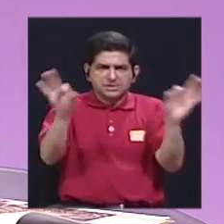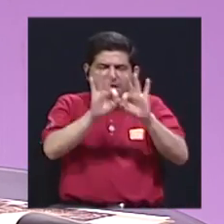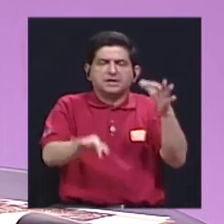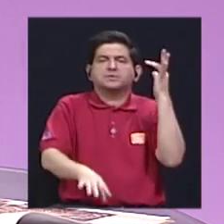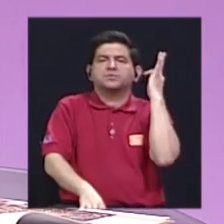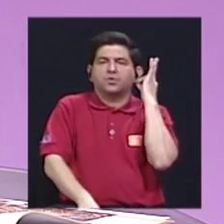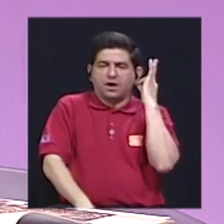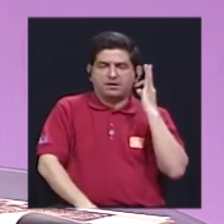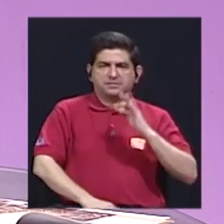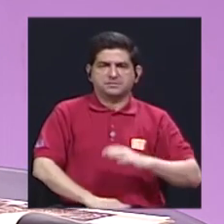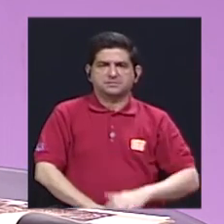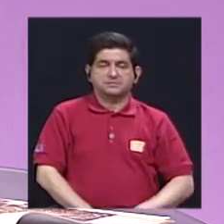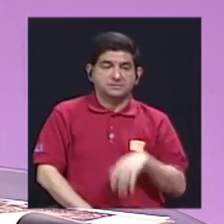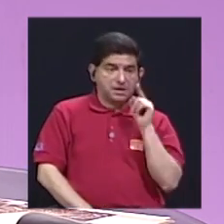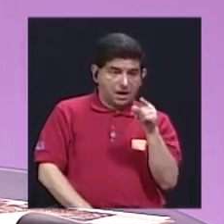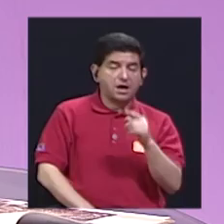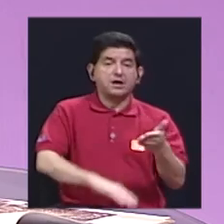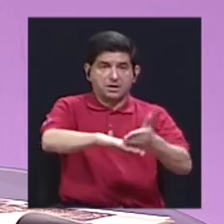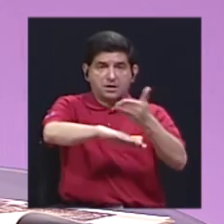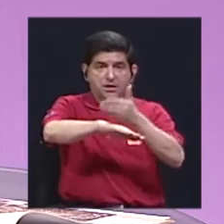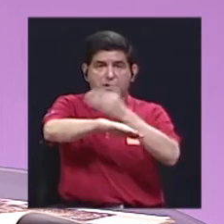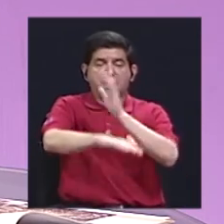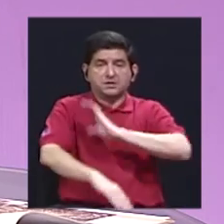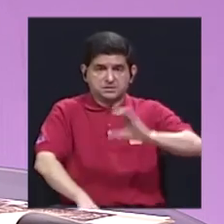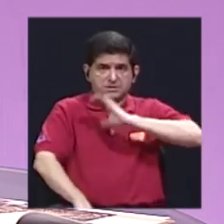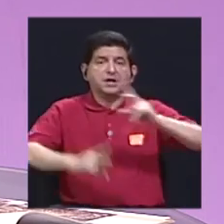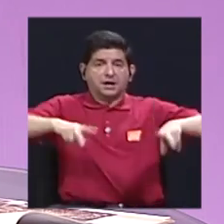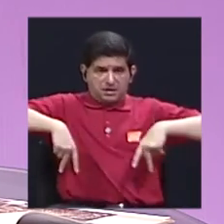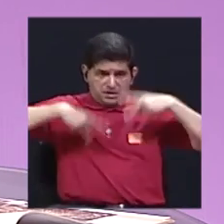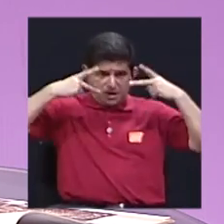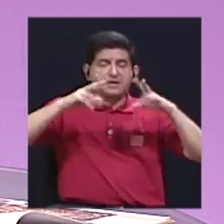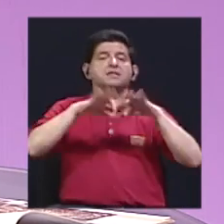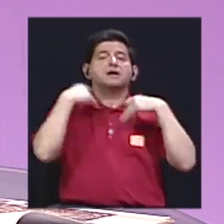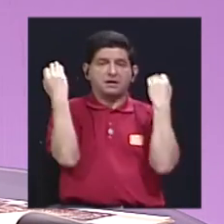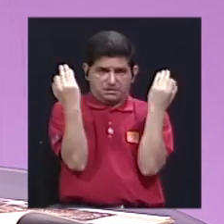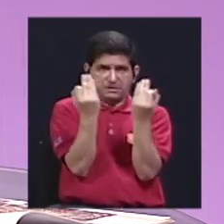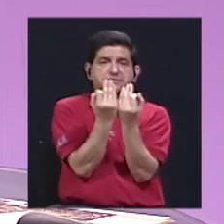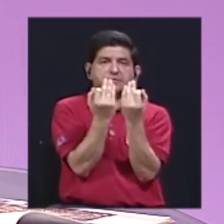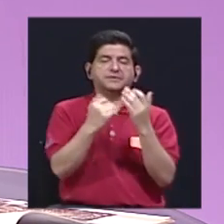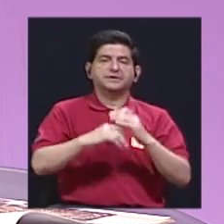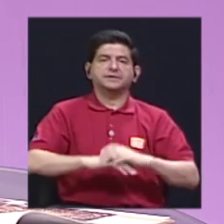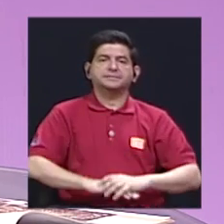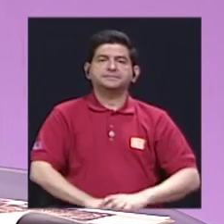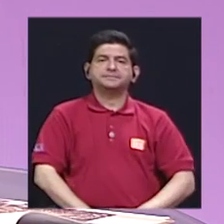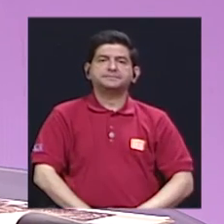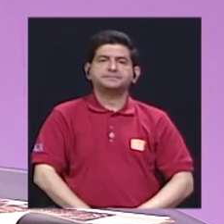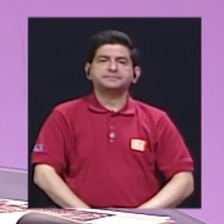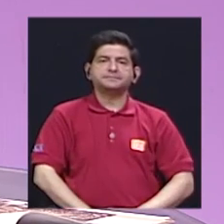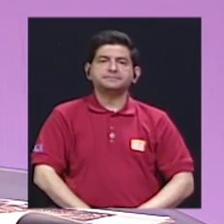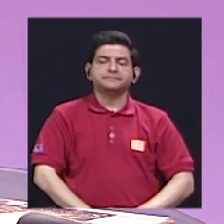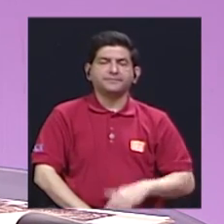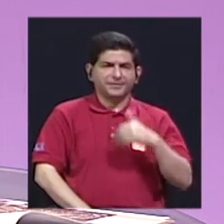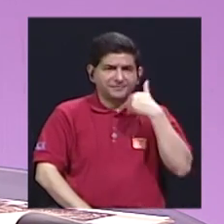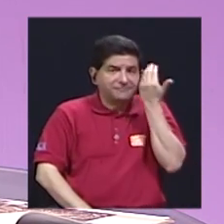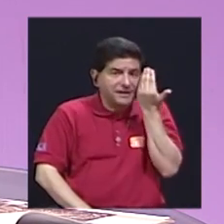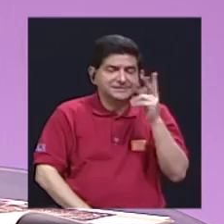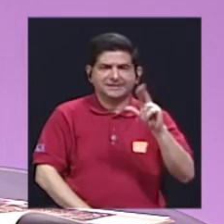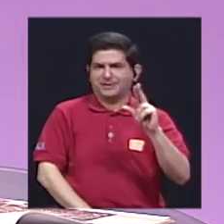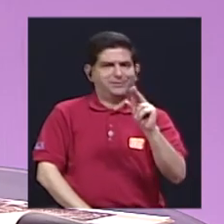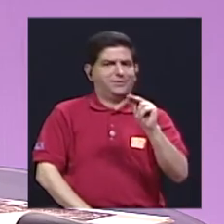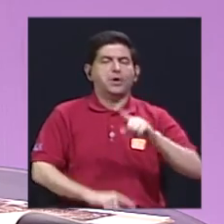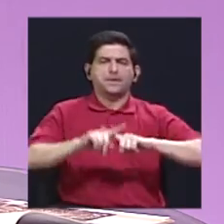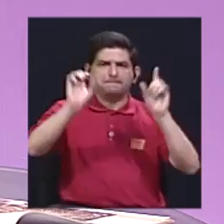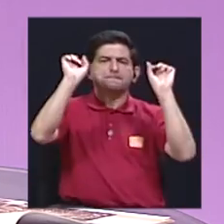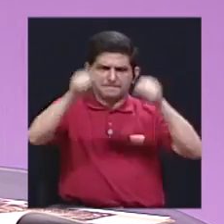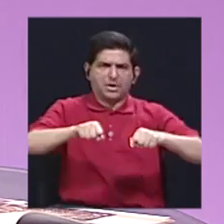mujeres que han logrado mejorar su calidad de vida y sus familias entonces no es fácil pero